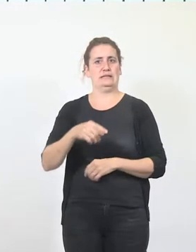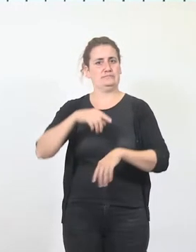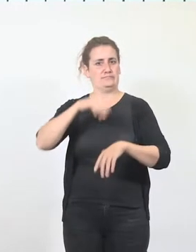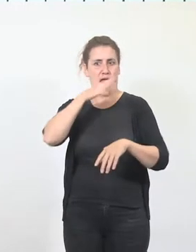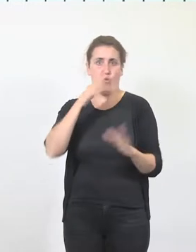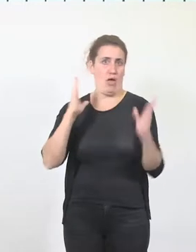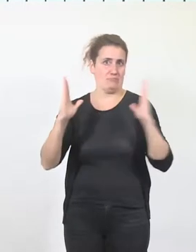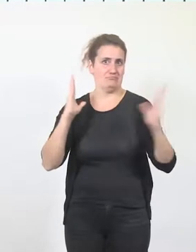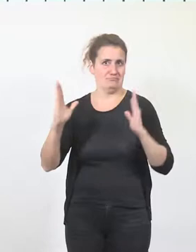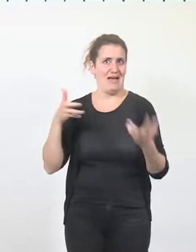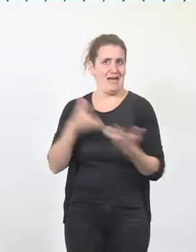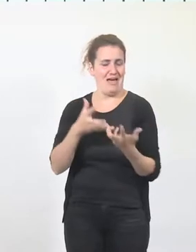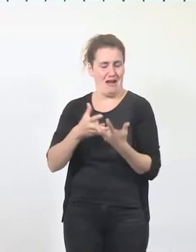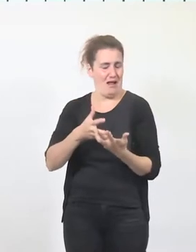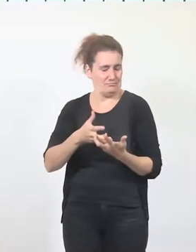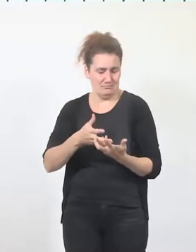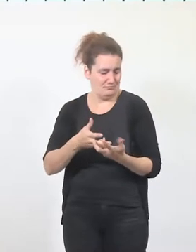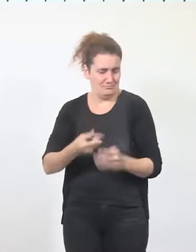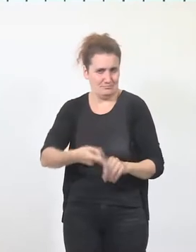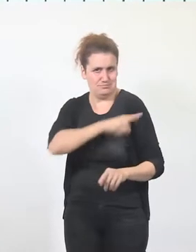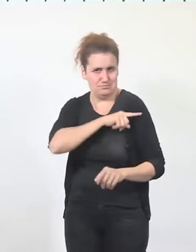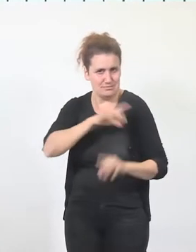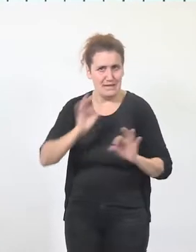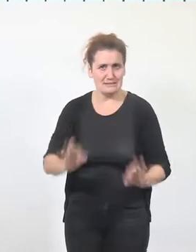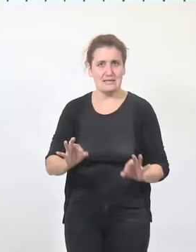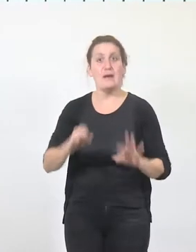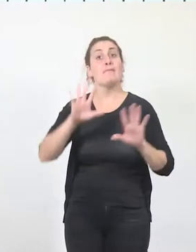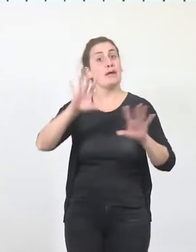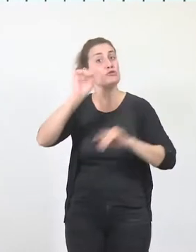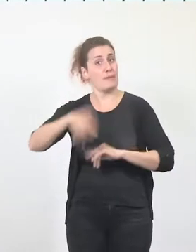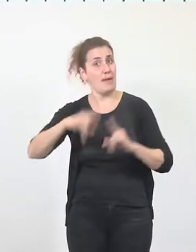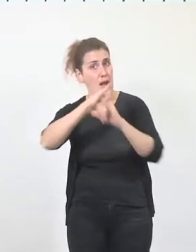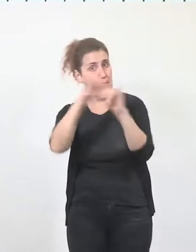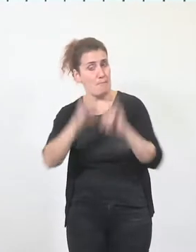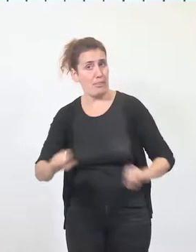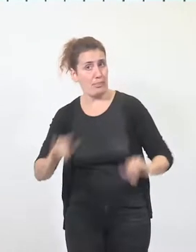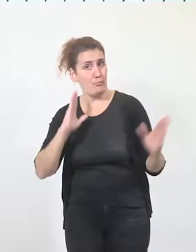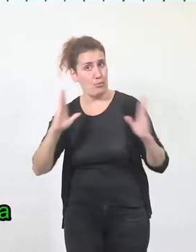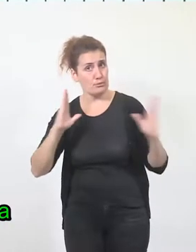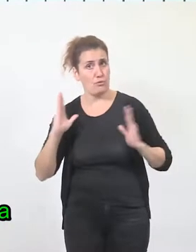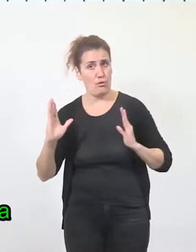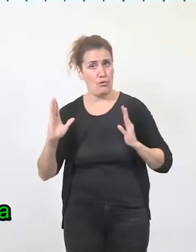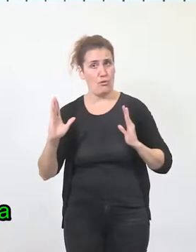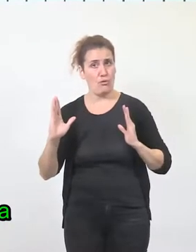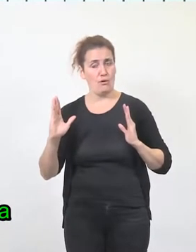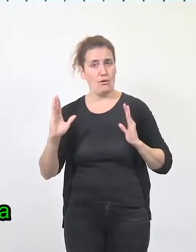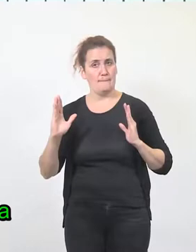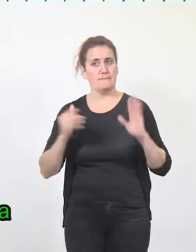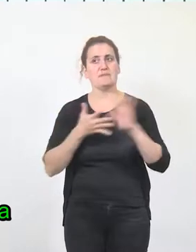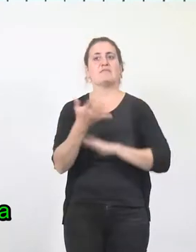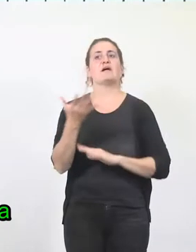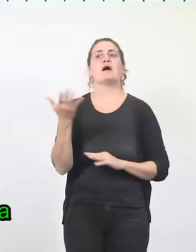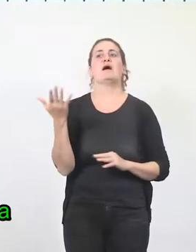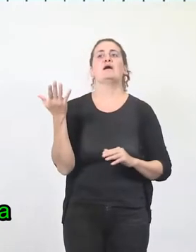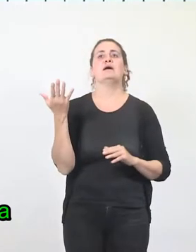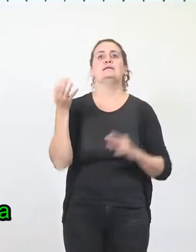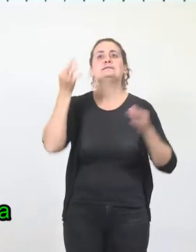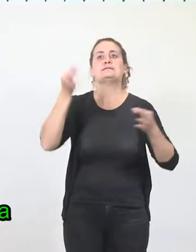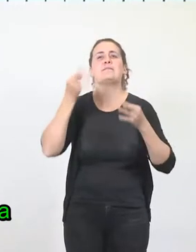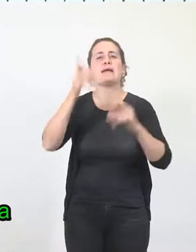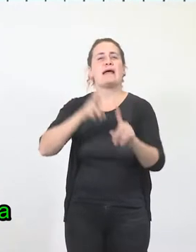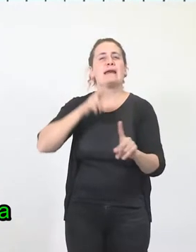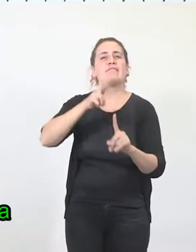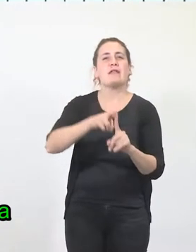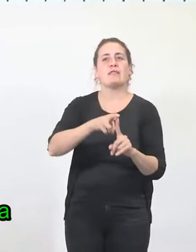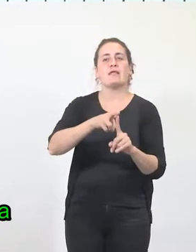guerra, pero también durante sus años de paz, donde él siempre ha sido como una